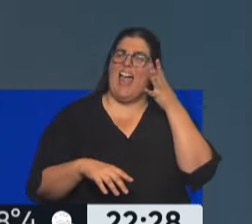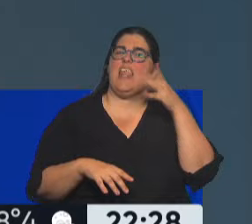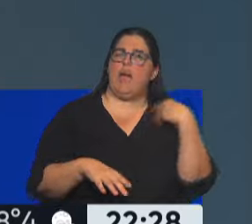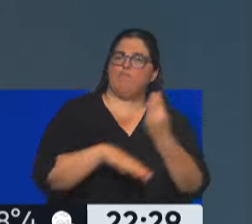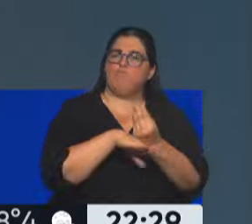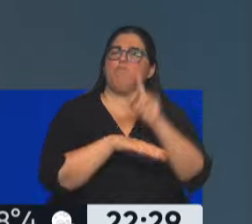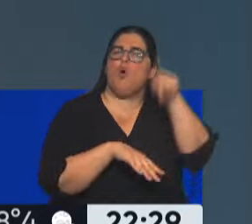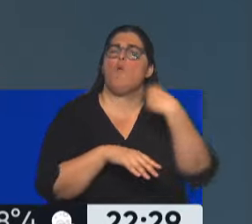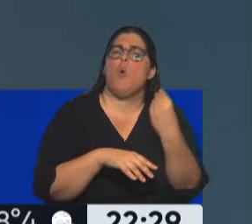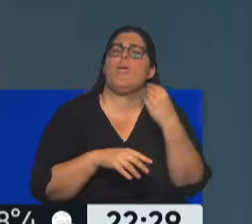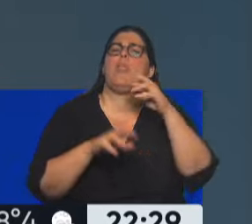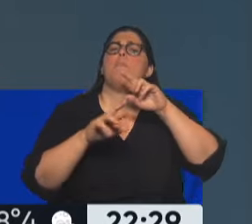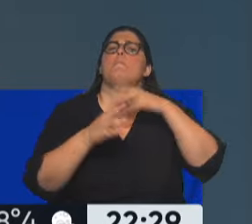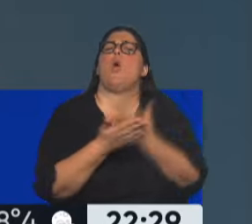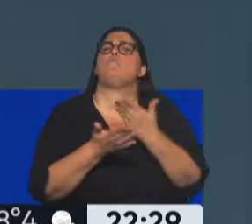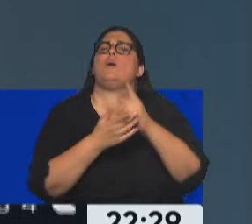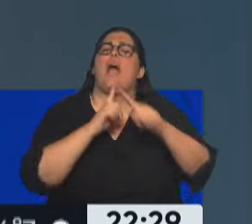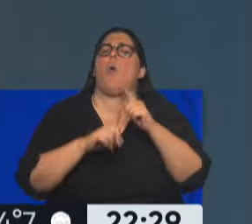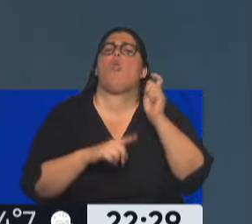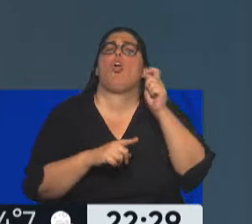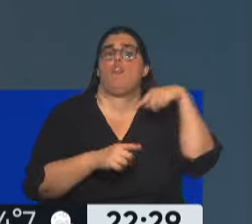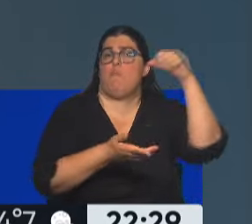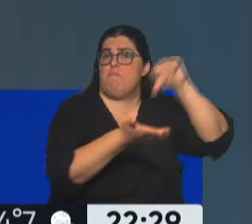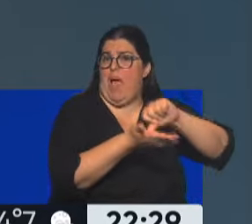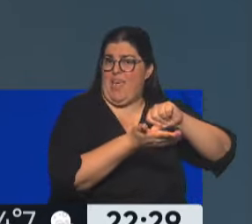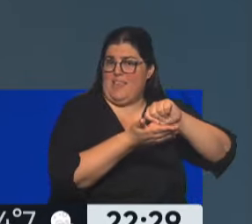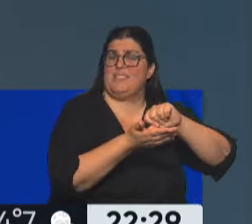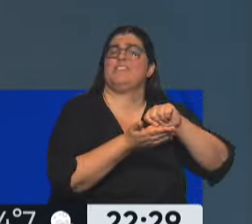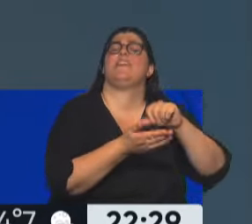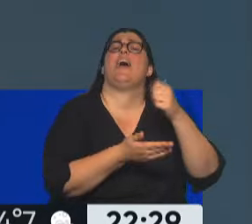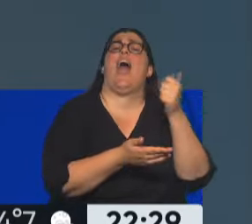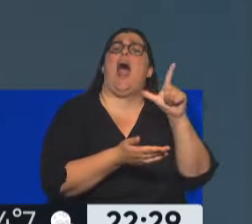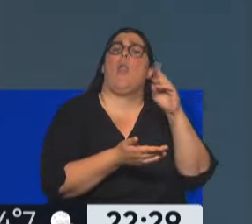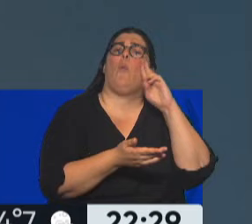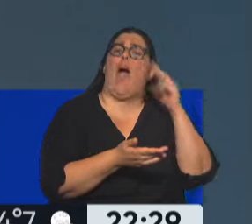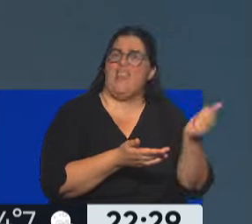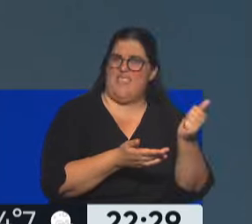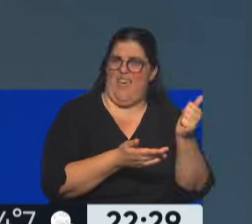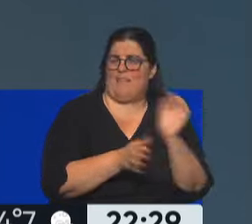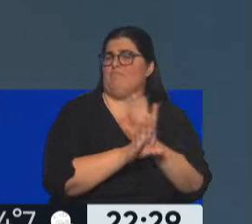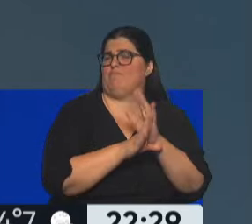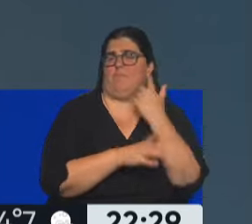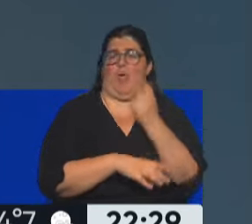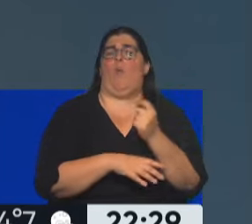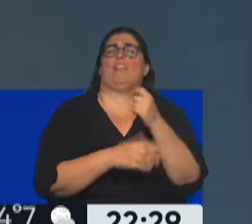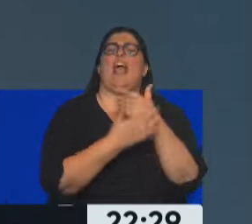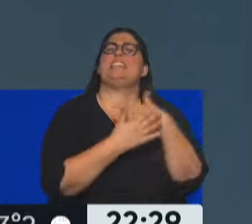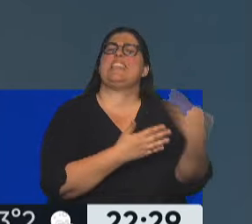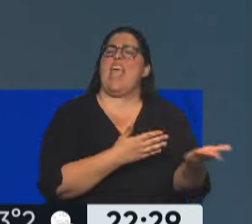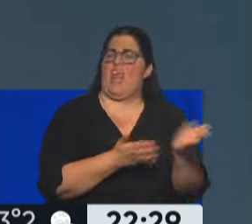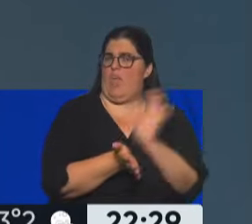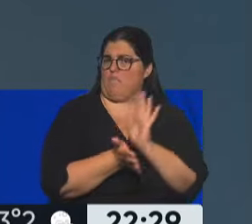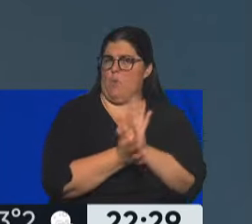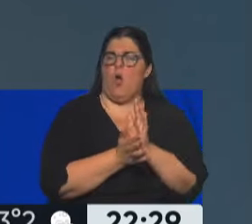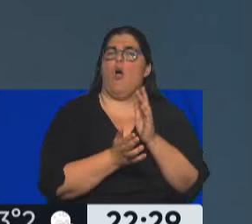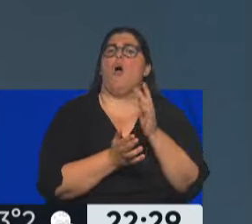albanés. Entonces lo que da la pauta es que es un problema que va más allá de las ideologías de los gobiernos y que va más allá incluso de la